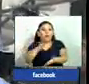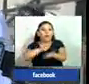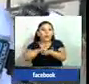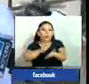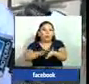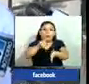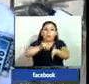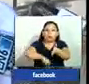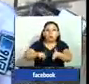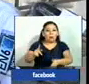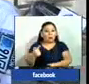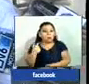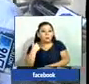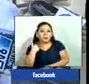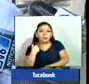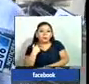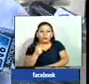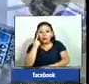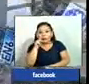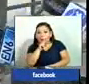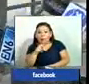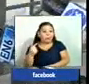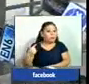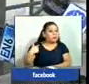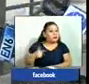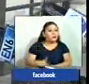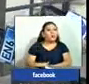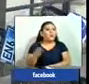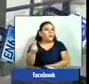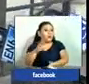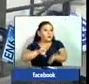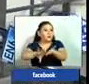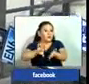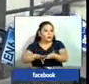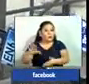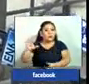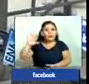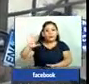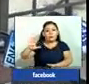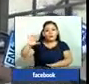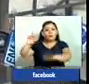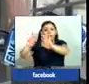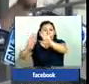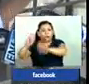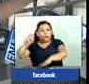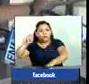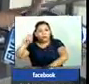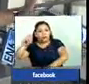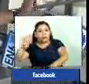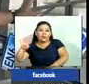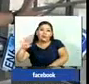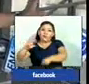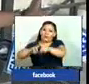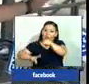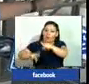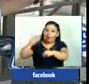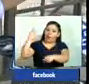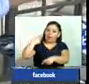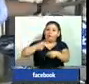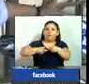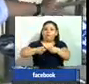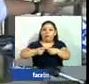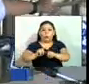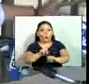inobservancia a la medida. La multa por la mercadería es de 57.14 que ya estaba regulada por